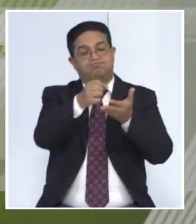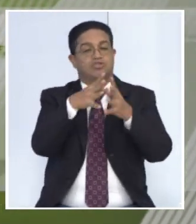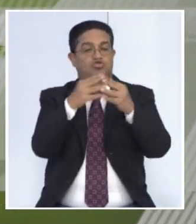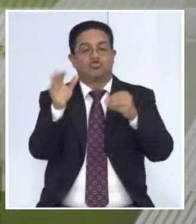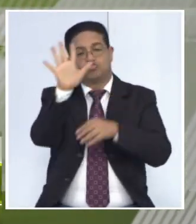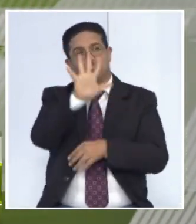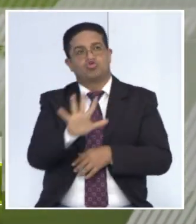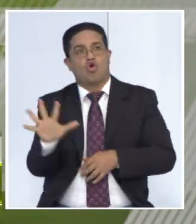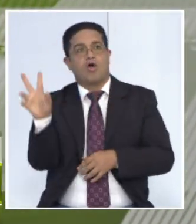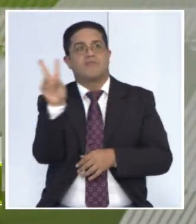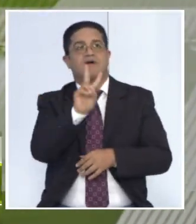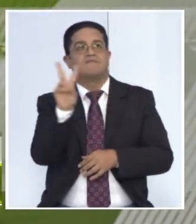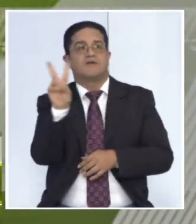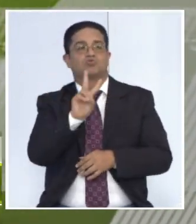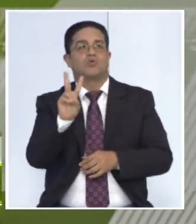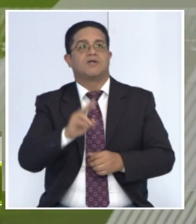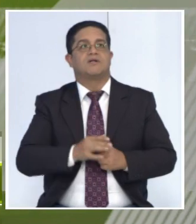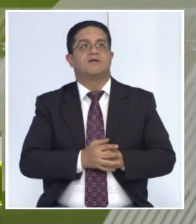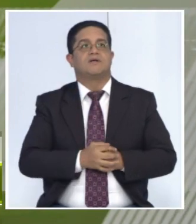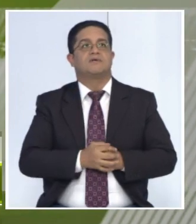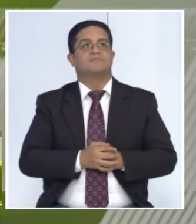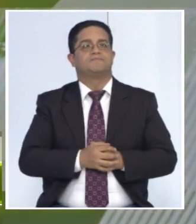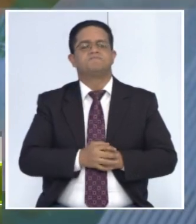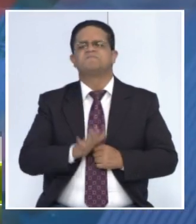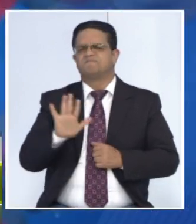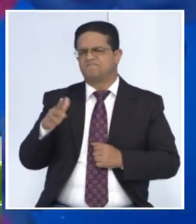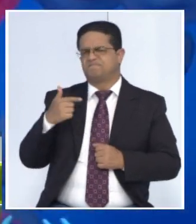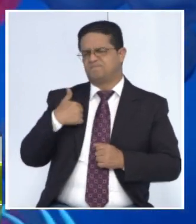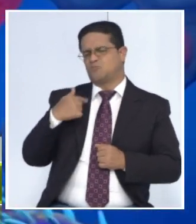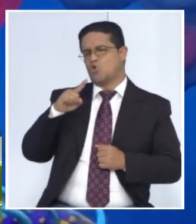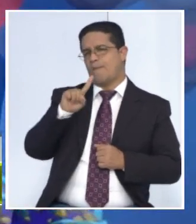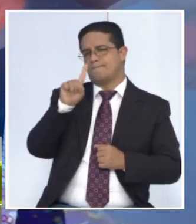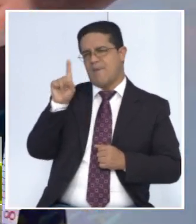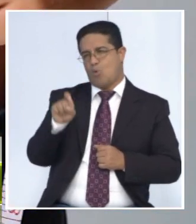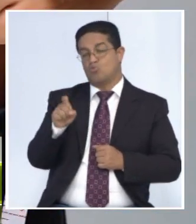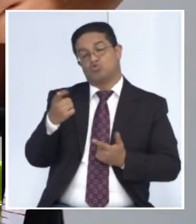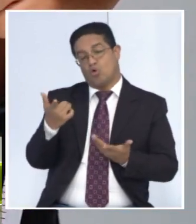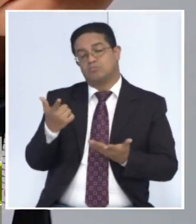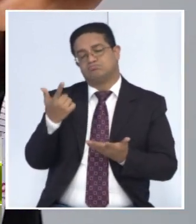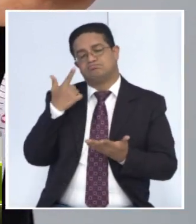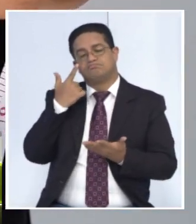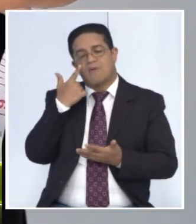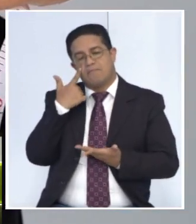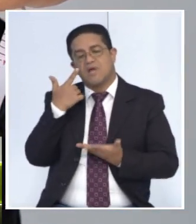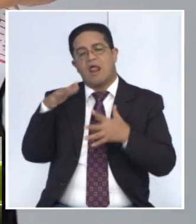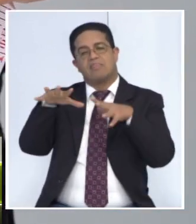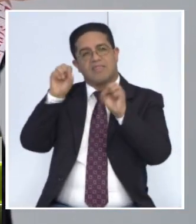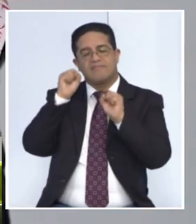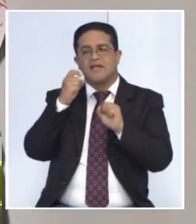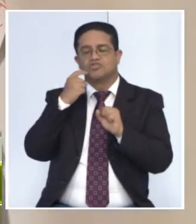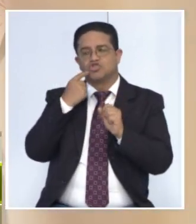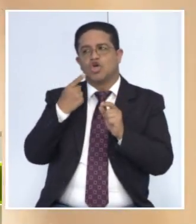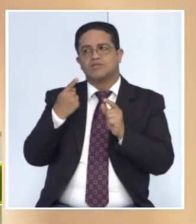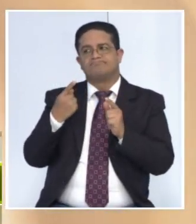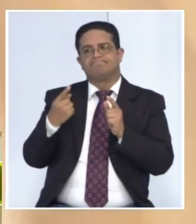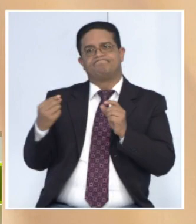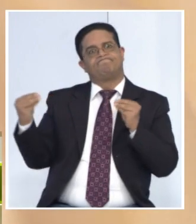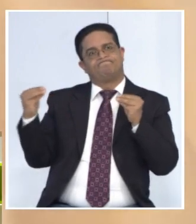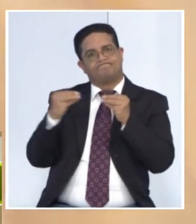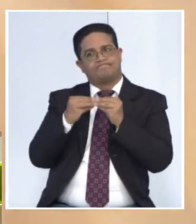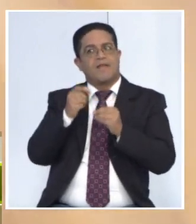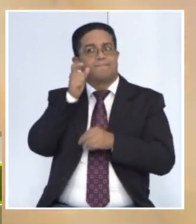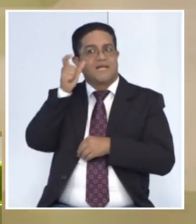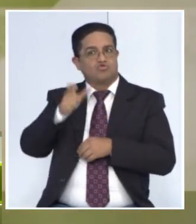los hospitales del país. Claro, le pregunto todo esto para que vayamos entendiendo porque dice, bueno, ¿seré compatible con la persona que le voy a